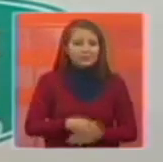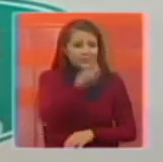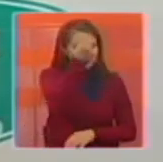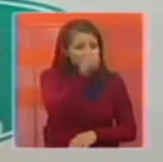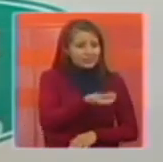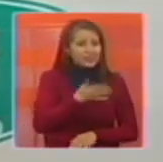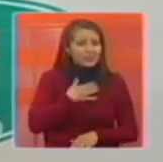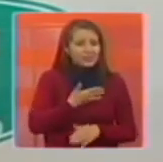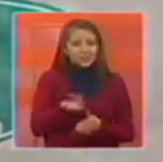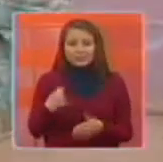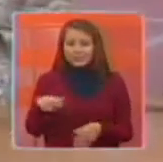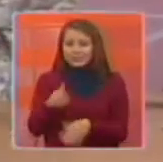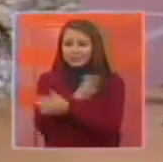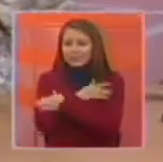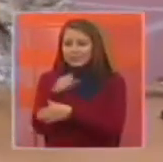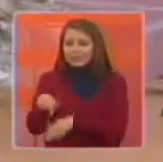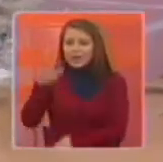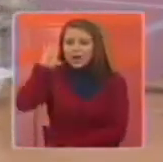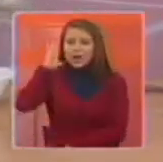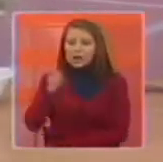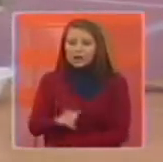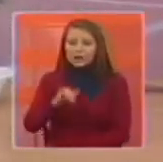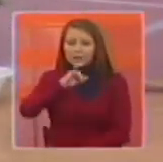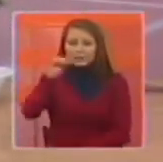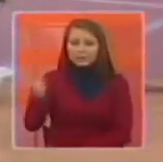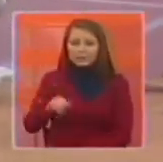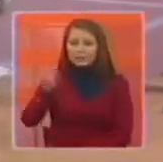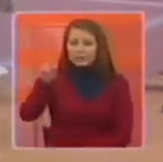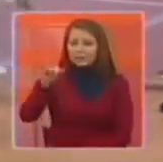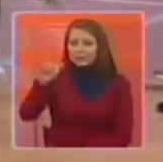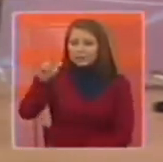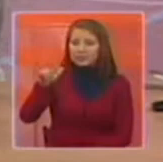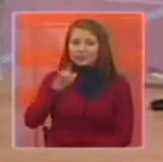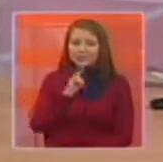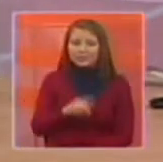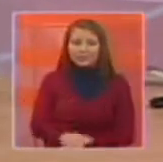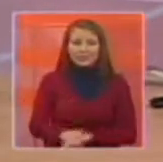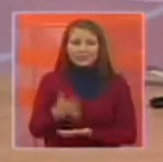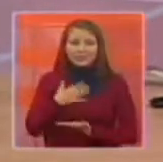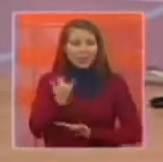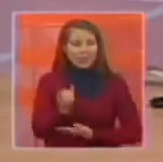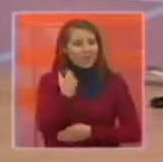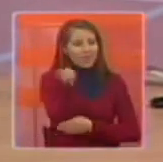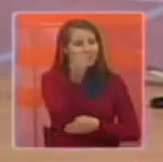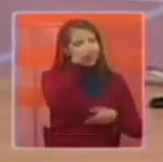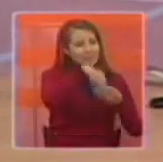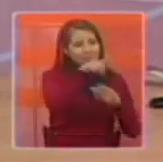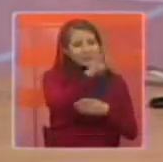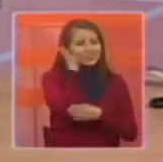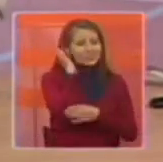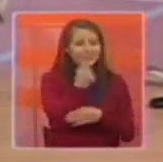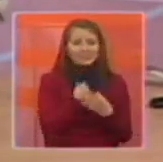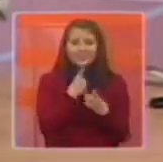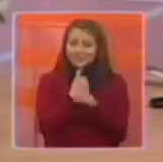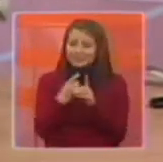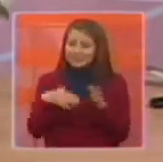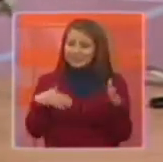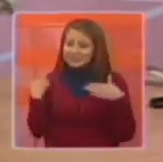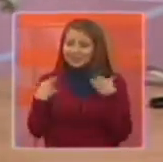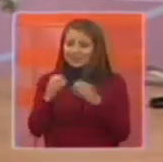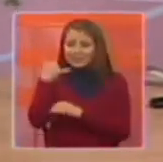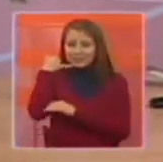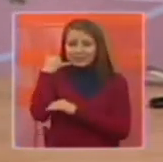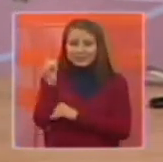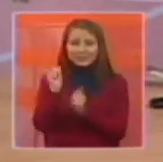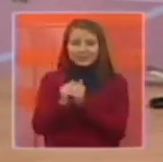Le saluda Judy de Cuenca. ¡Otra vez de Cuenca! Pero qué alegría, hoy día he estado famoso yo en Cuenca. ¡Qué alegría poder